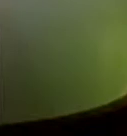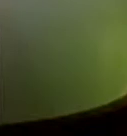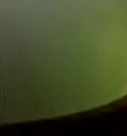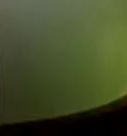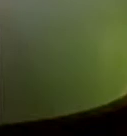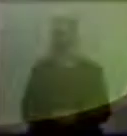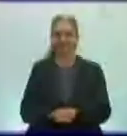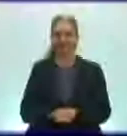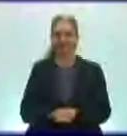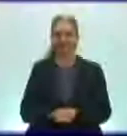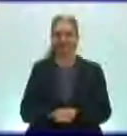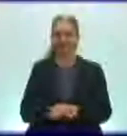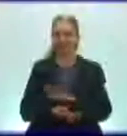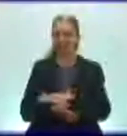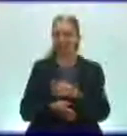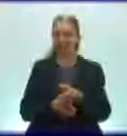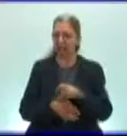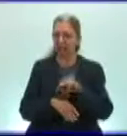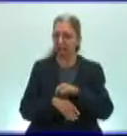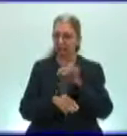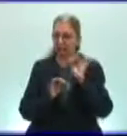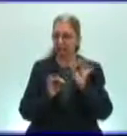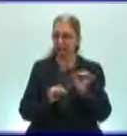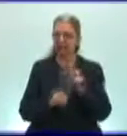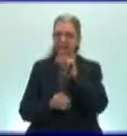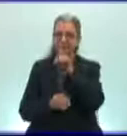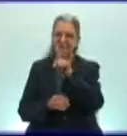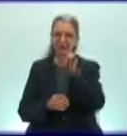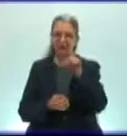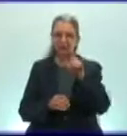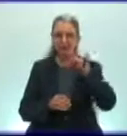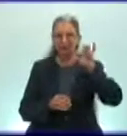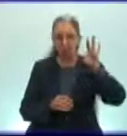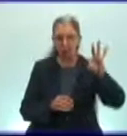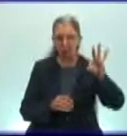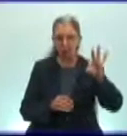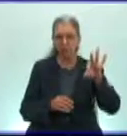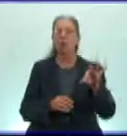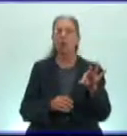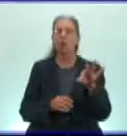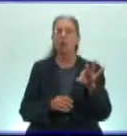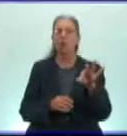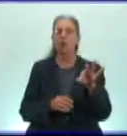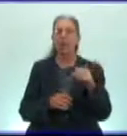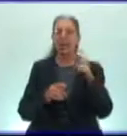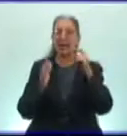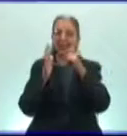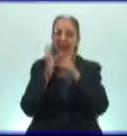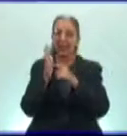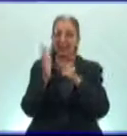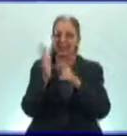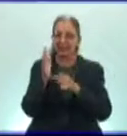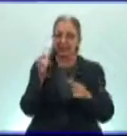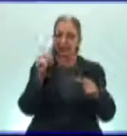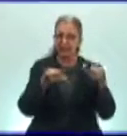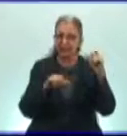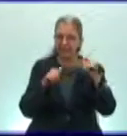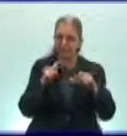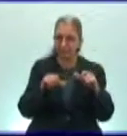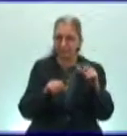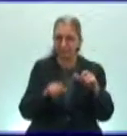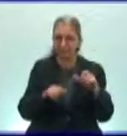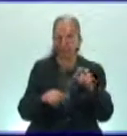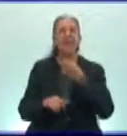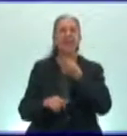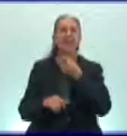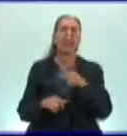Hasta el momento se conocen 118 elementos químicos. Ejemplos de elementos químicos pudiéramos mencionar